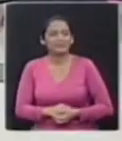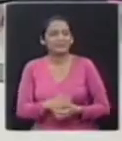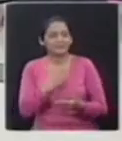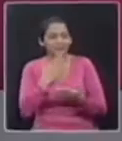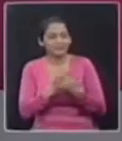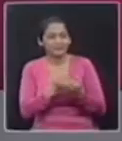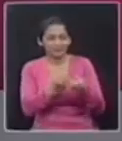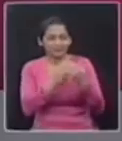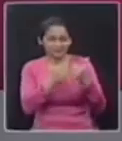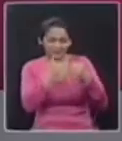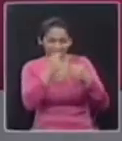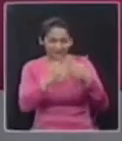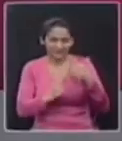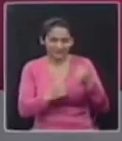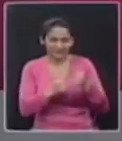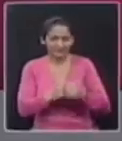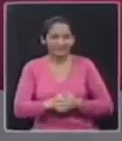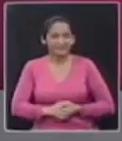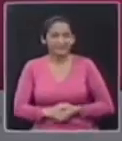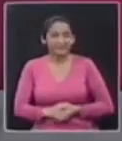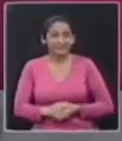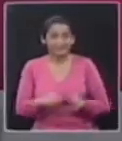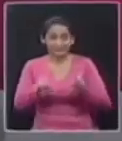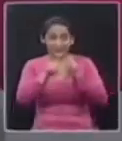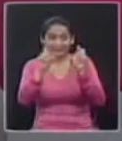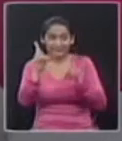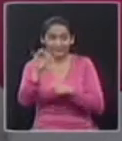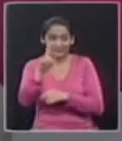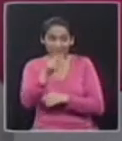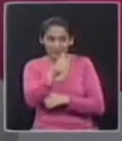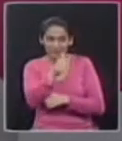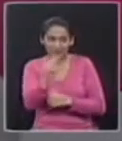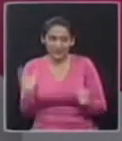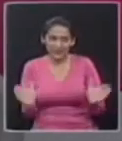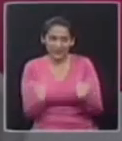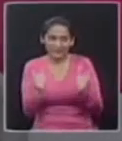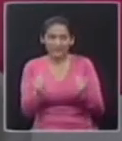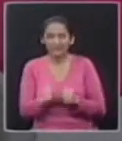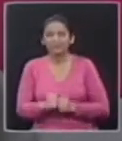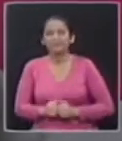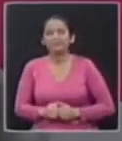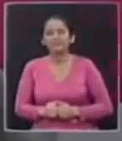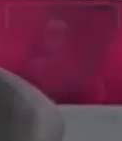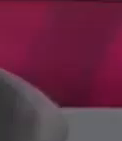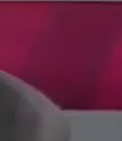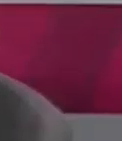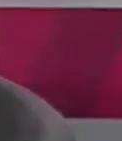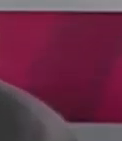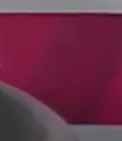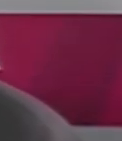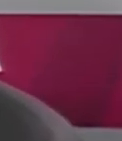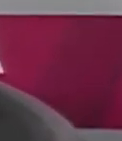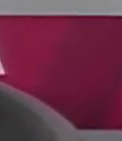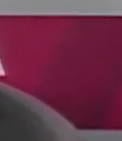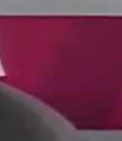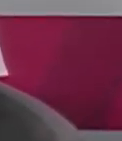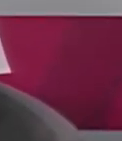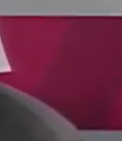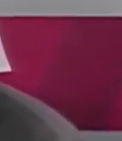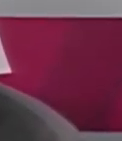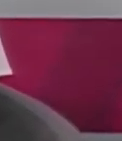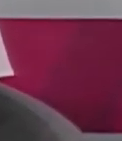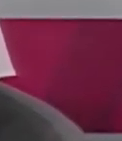nosotros esta excelente iniciativa también de DirecTV. Y si ustedes, amigos televidentes, quieren ver nuevamente esta entrevista, recuerden, yo los invito a ingresar en nuestra página